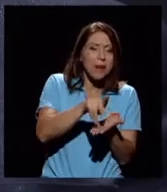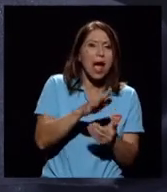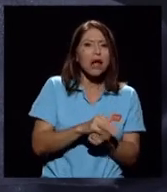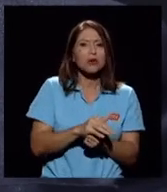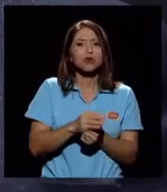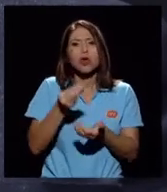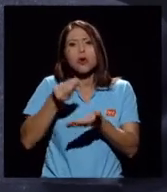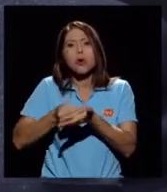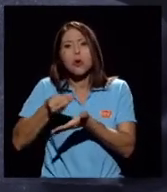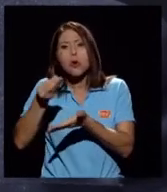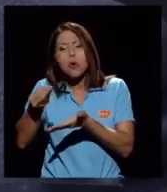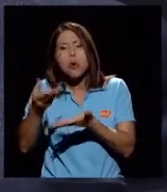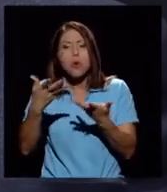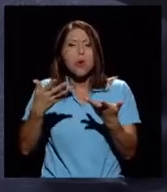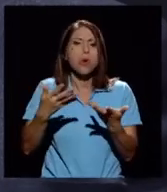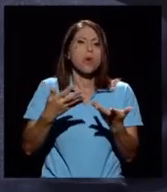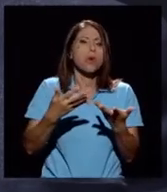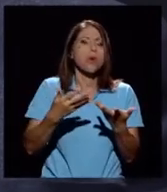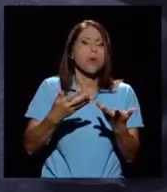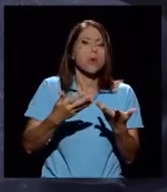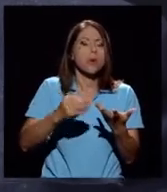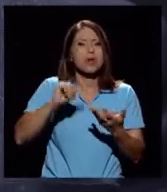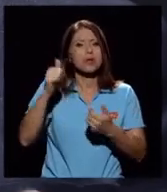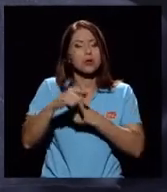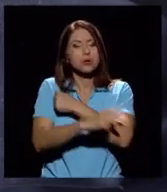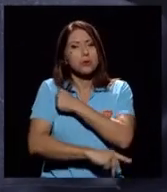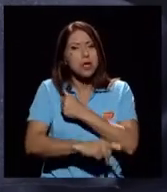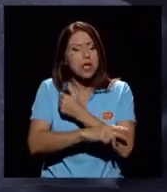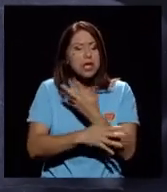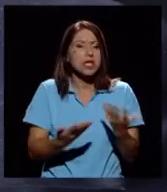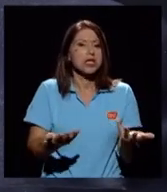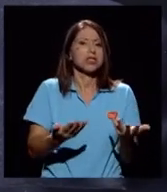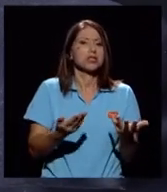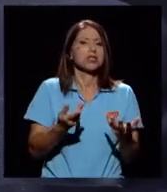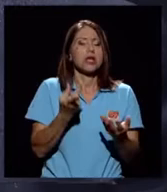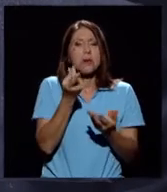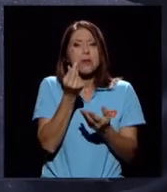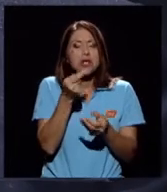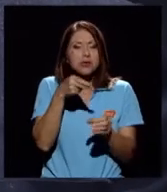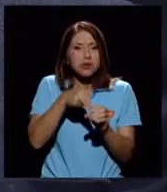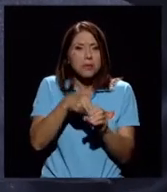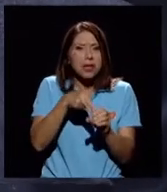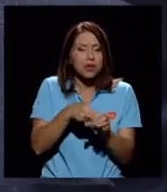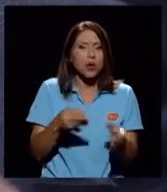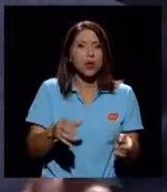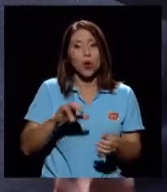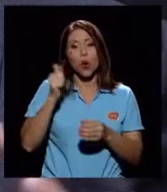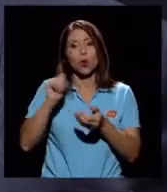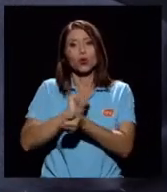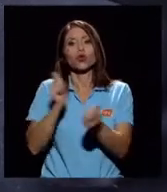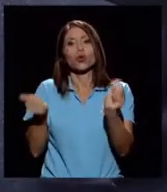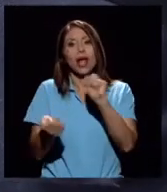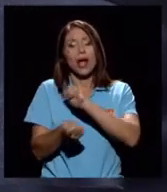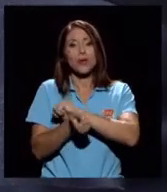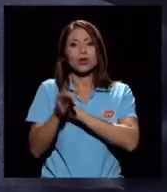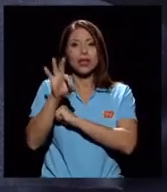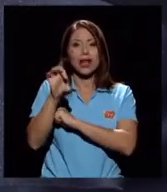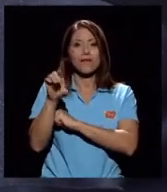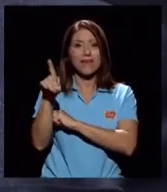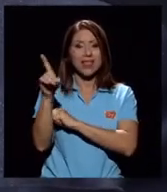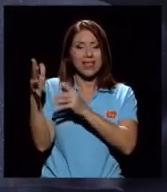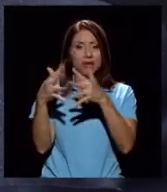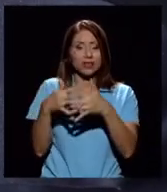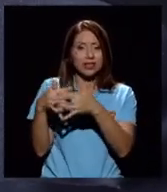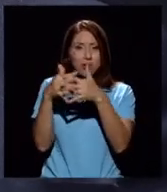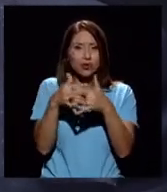del petróleo verdad otros cambios que se dieron en la fed en los eeuu ajustes pequeños en las